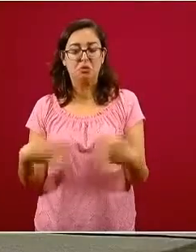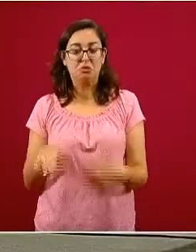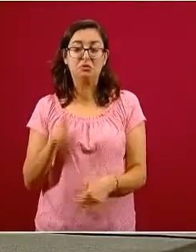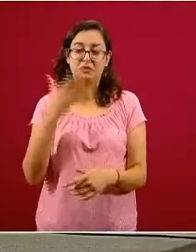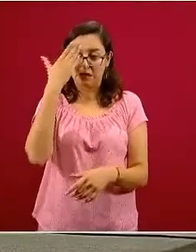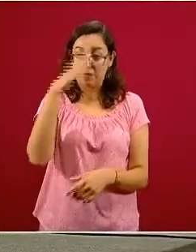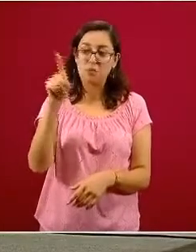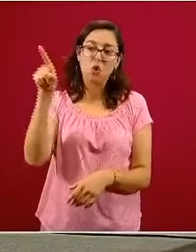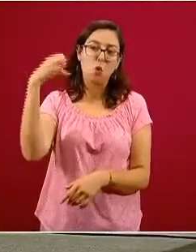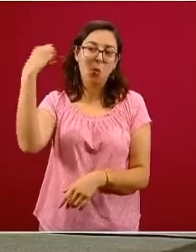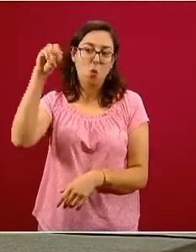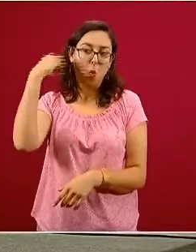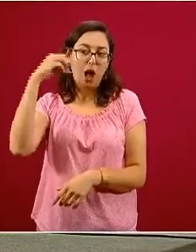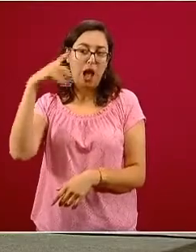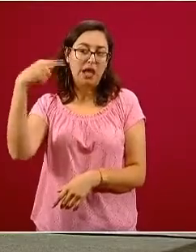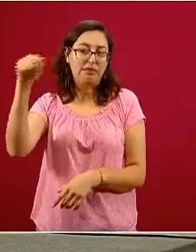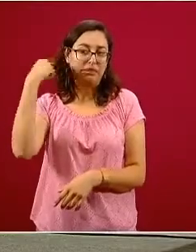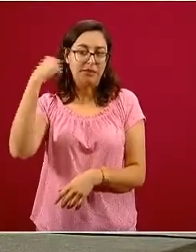Tabasco ya